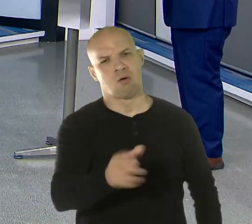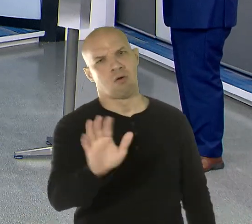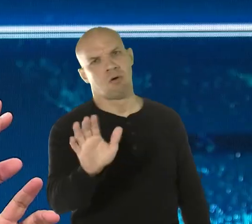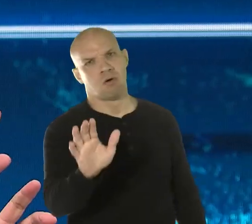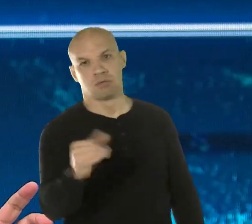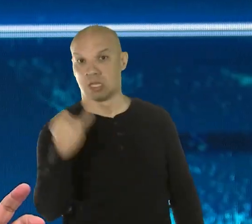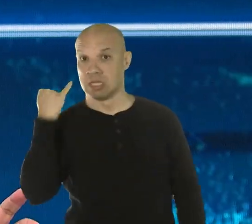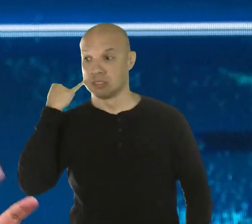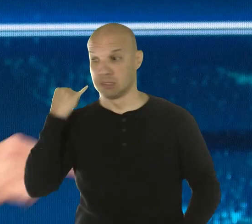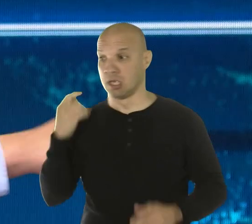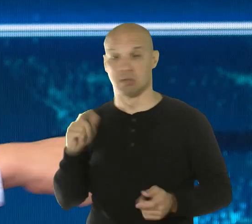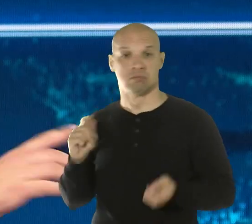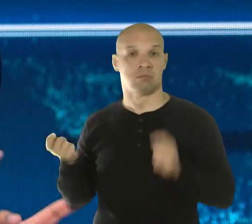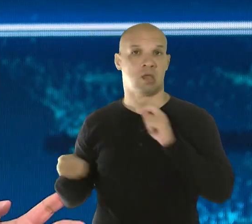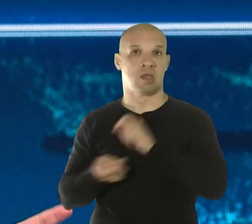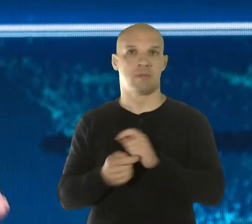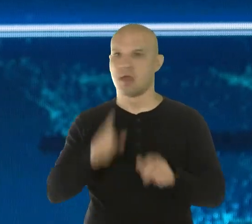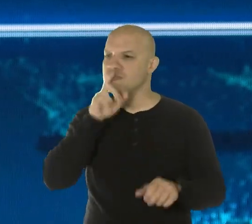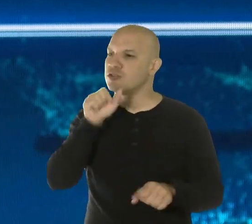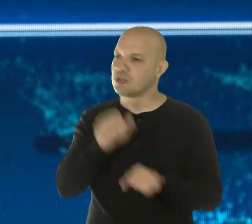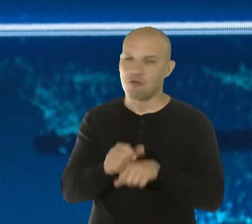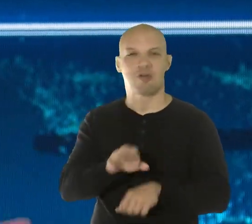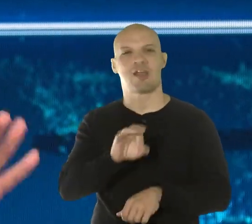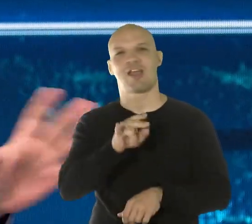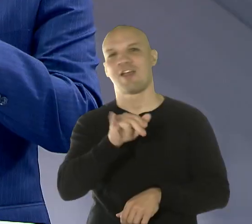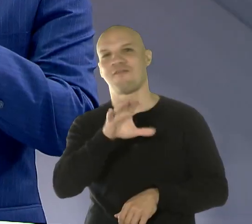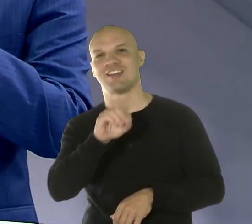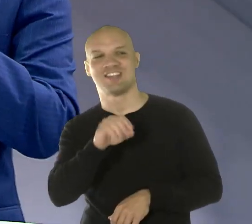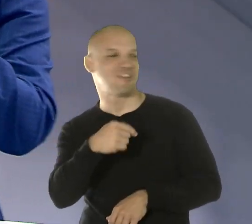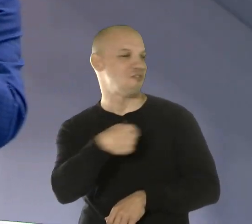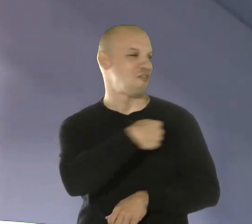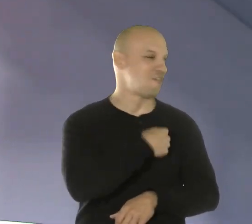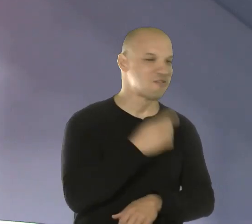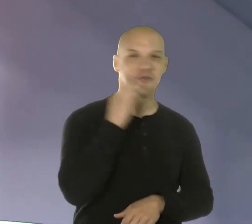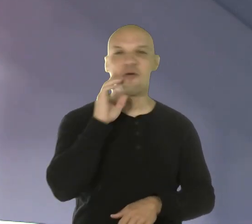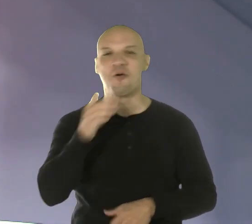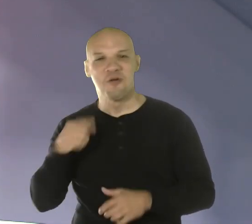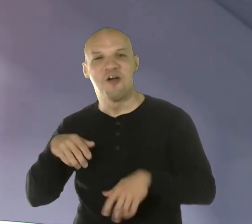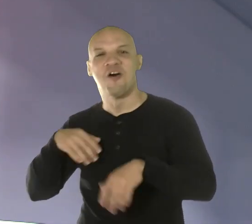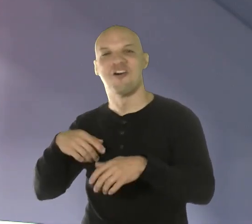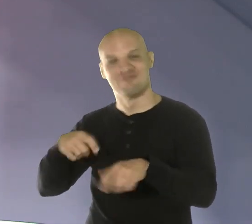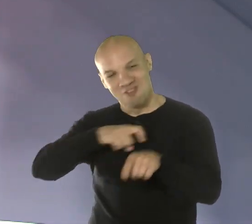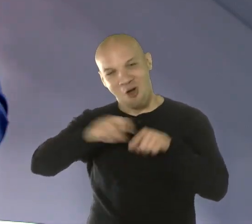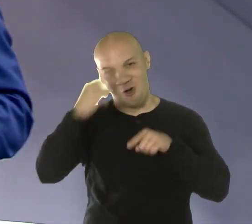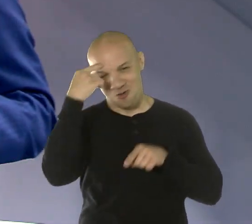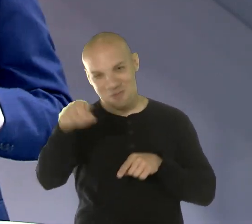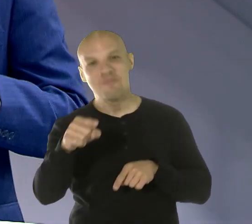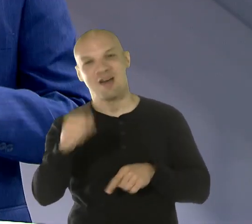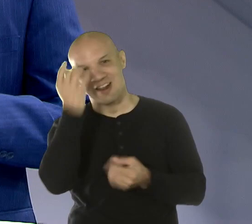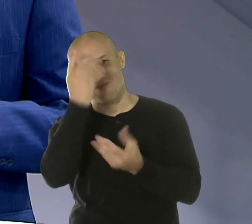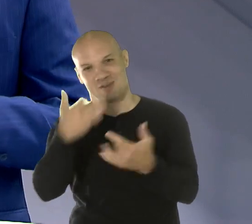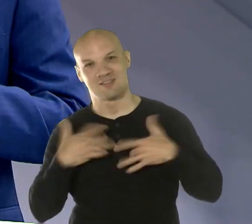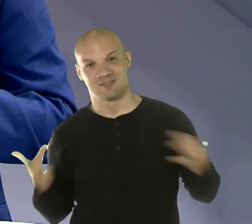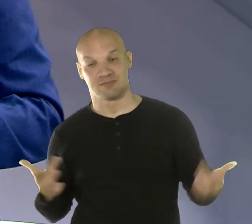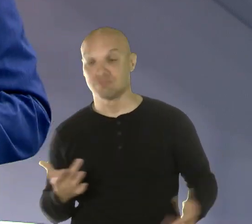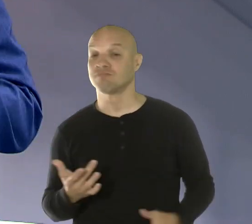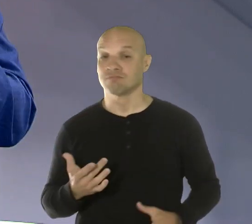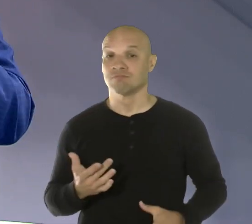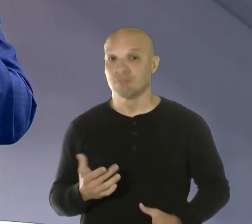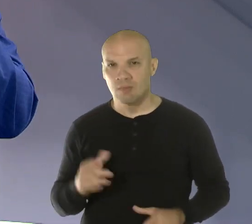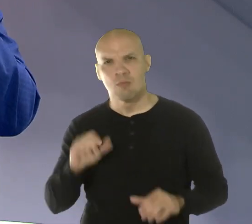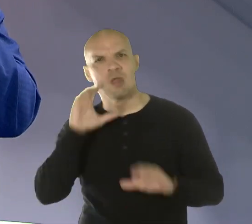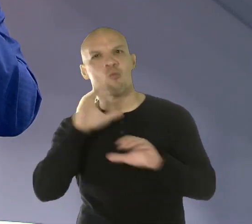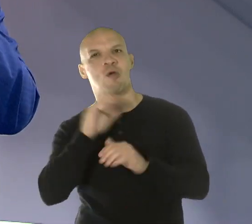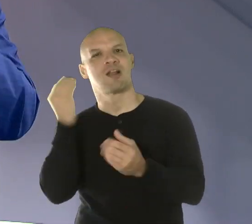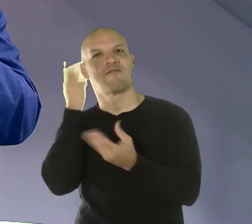cambian, estoy seguro, Félix, que Francisco y yo te vamos a llamar para decirte. Pero por ahora no lo visitamos. Para eso están ustedes. De hecho, pueden buscar información sobre ellos porque